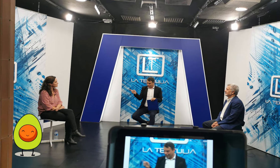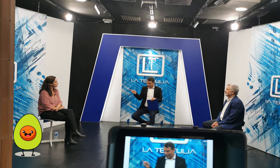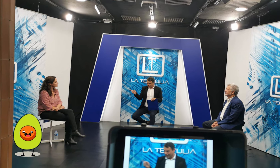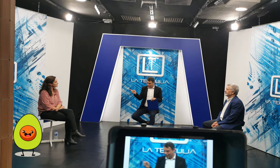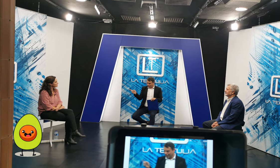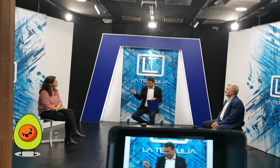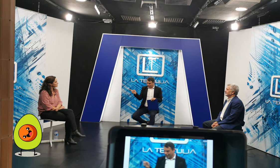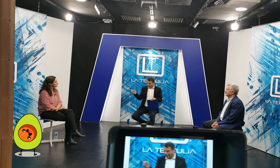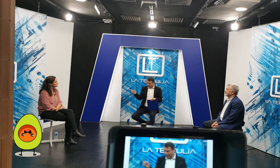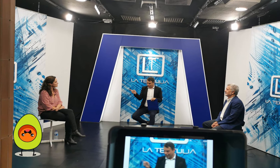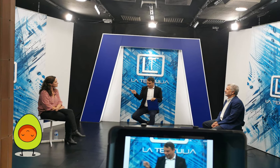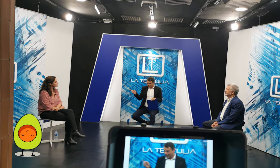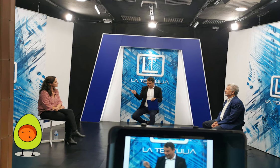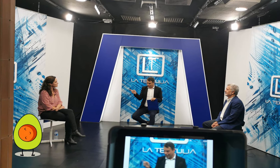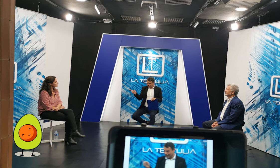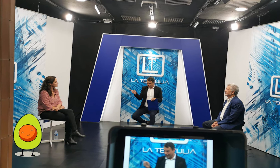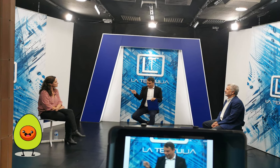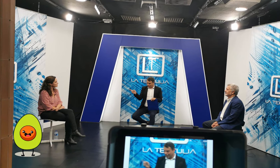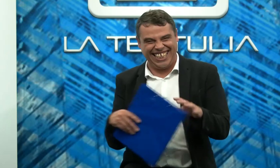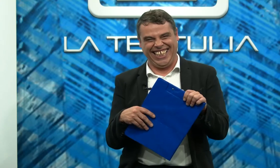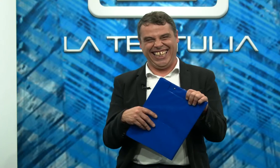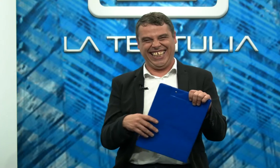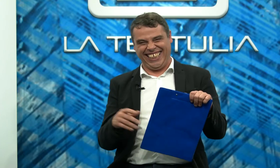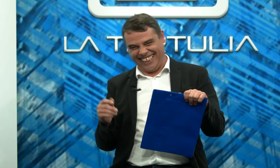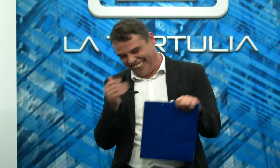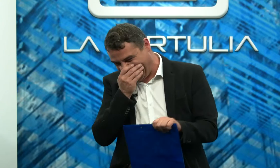sumo al aguacate. Muchas gracias. Yo también, ¿no?